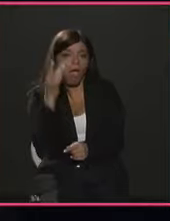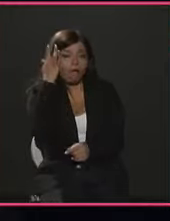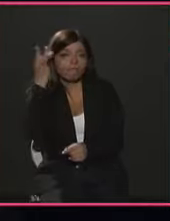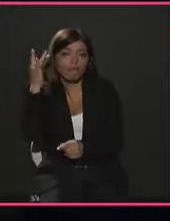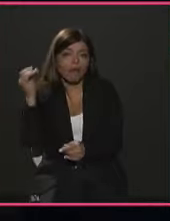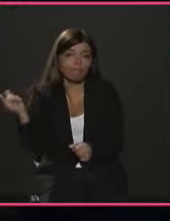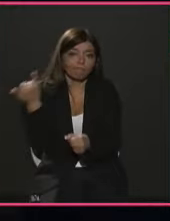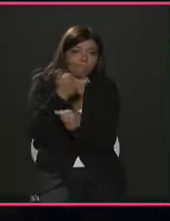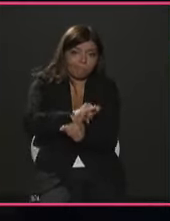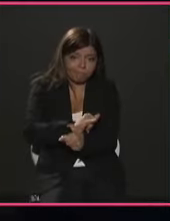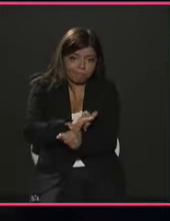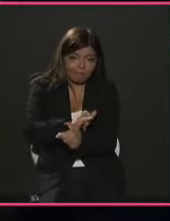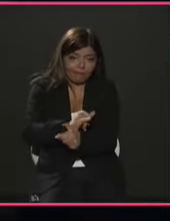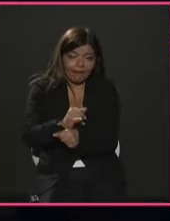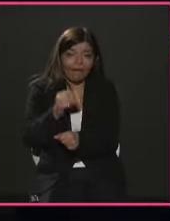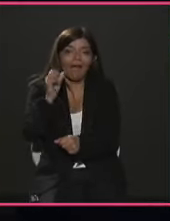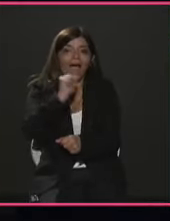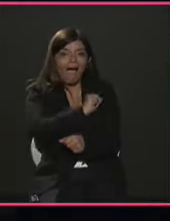mi